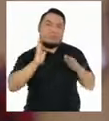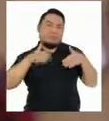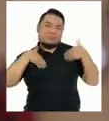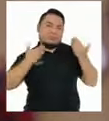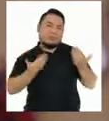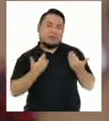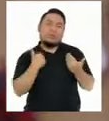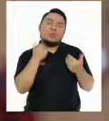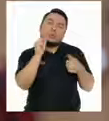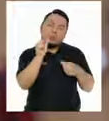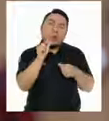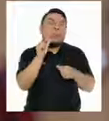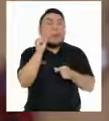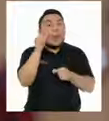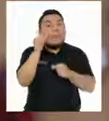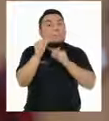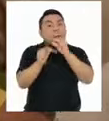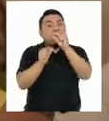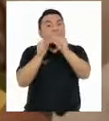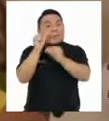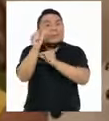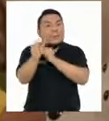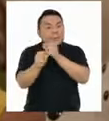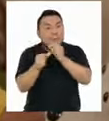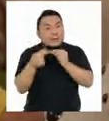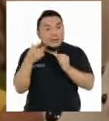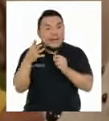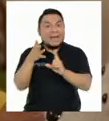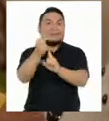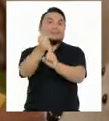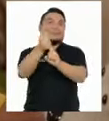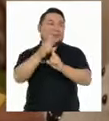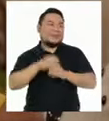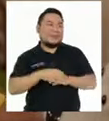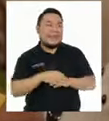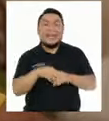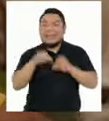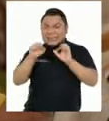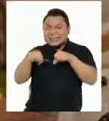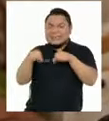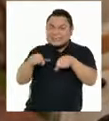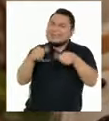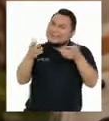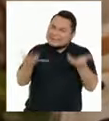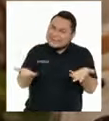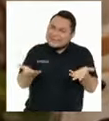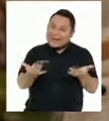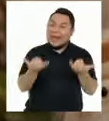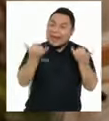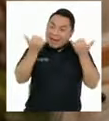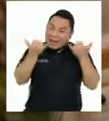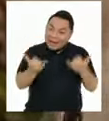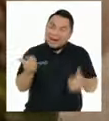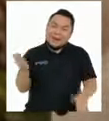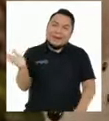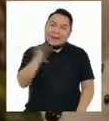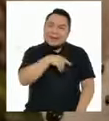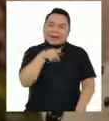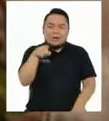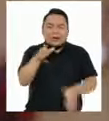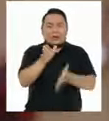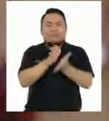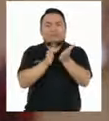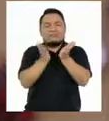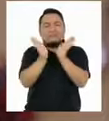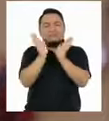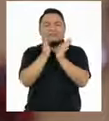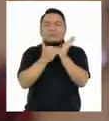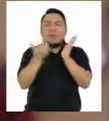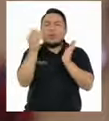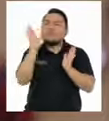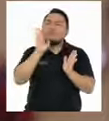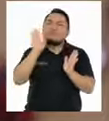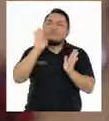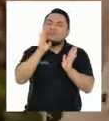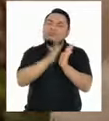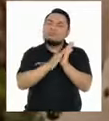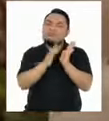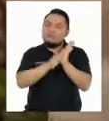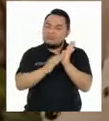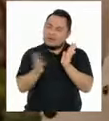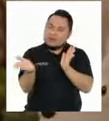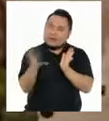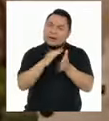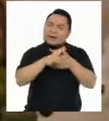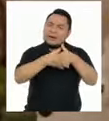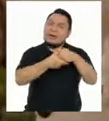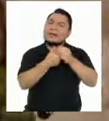podré. ¡Claro que sí! Pero ahora, Chancay, vamos a lavar esas patitas que has estado jugando